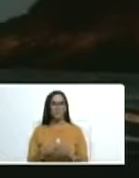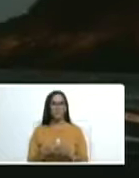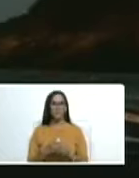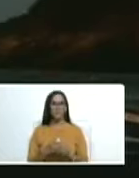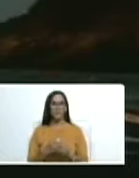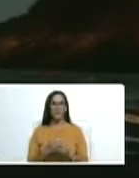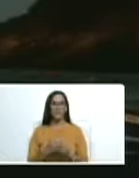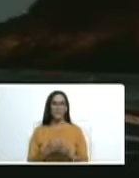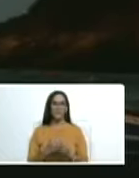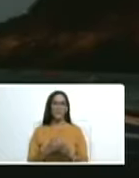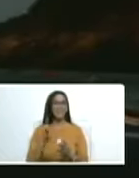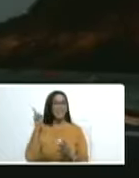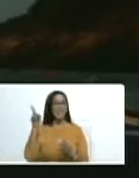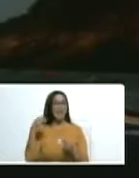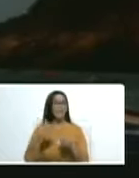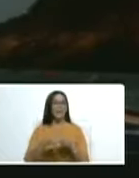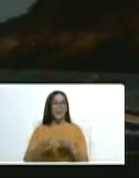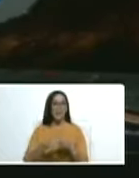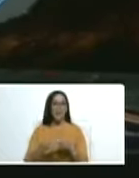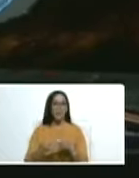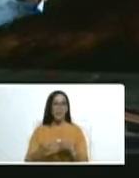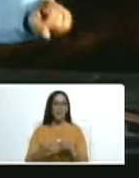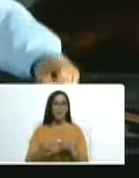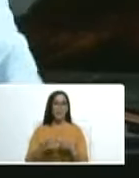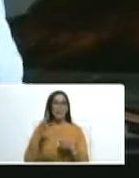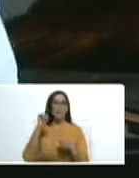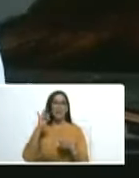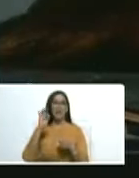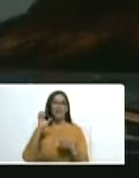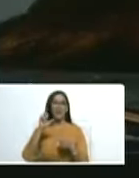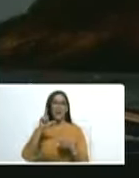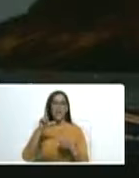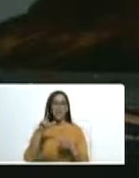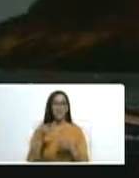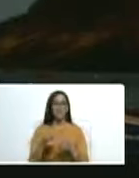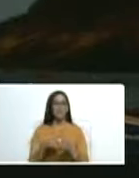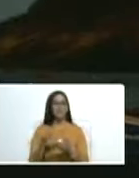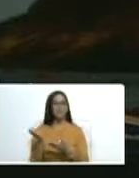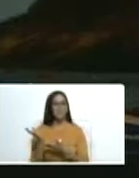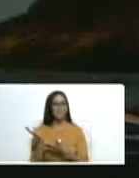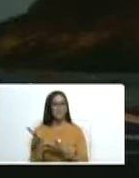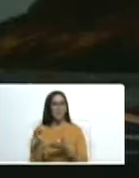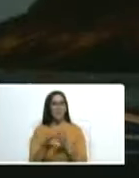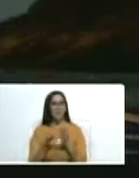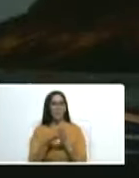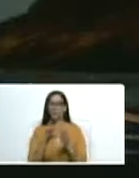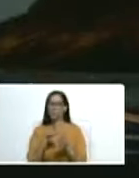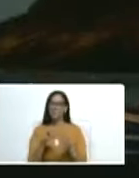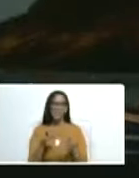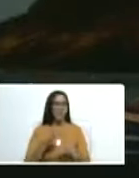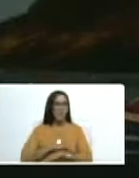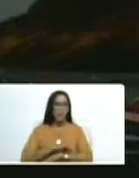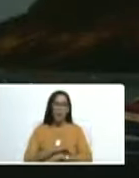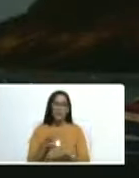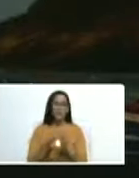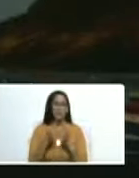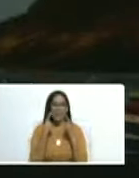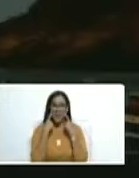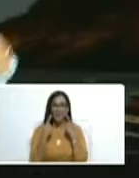Y allá en Maracaibo, el gran Rafael Urdaneta, donde usted la ponga, donde usted la vea,